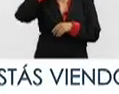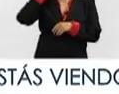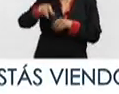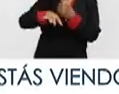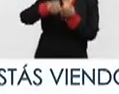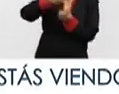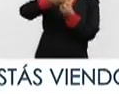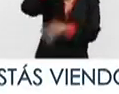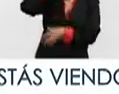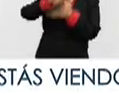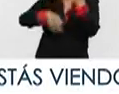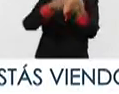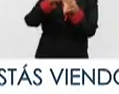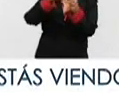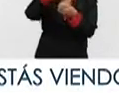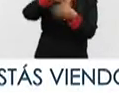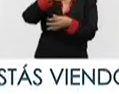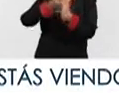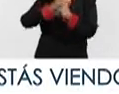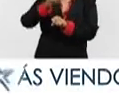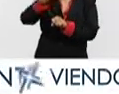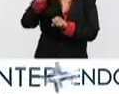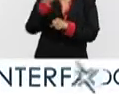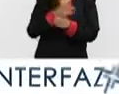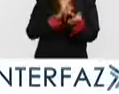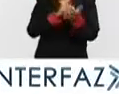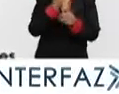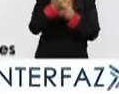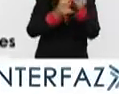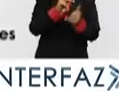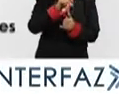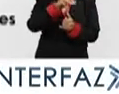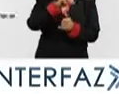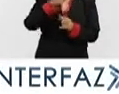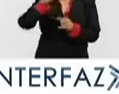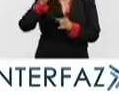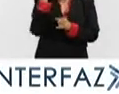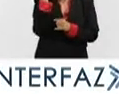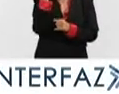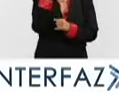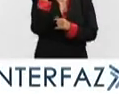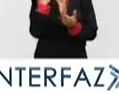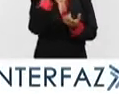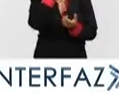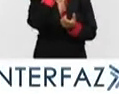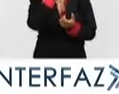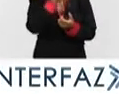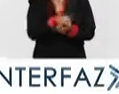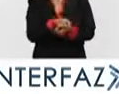podrán encontrar todos los detalles de esta cobertura de los Juegos Panamericanos Universitarios,